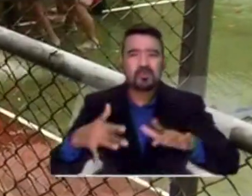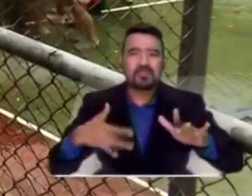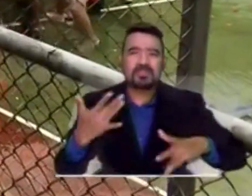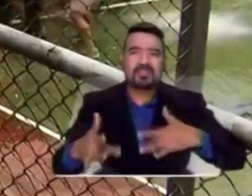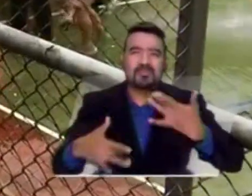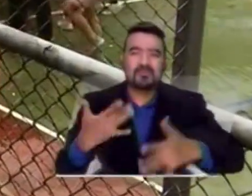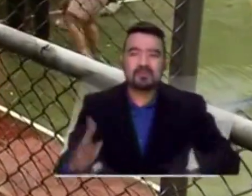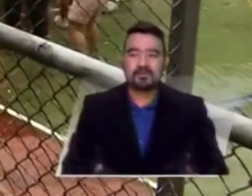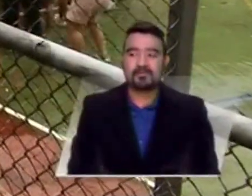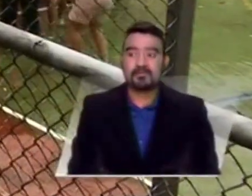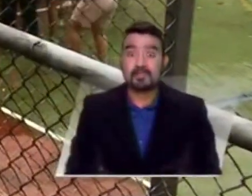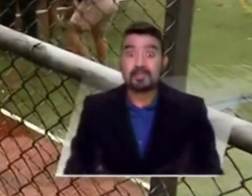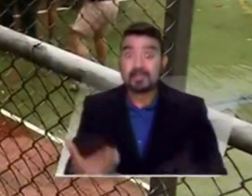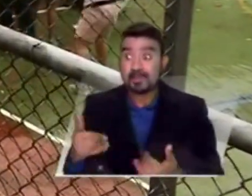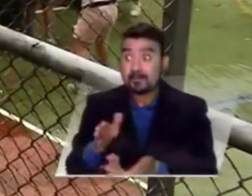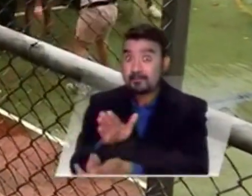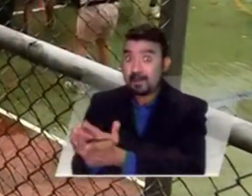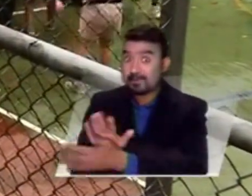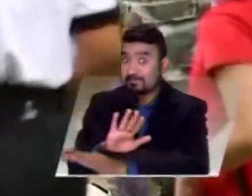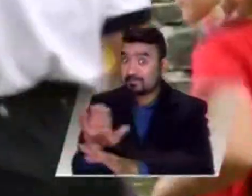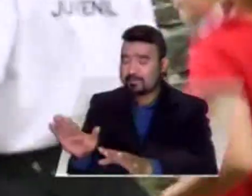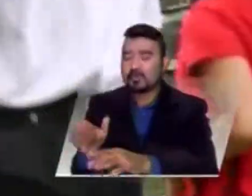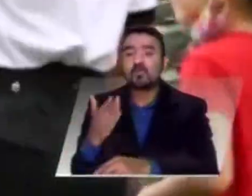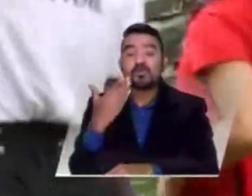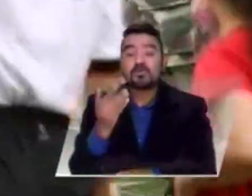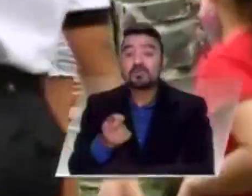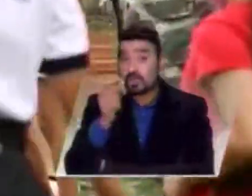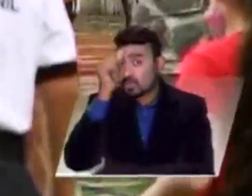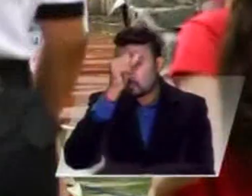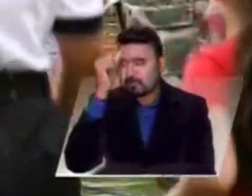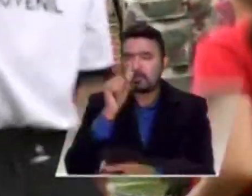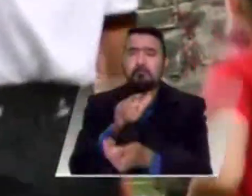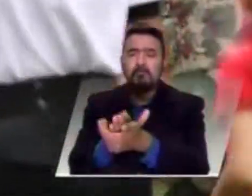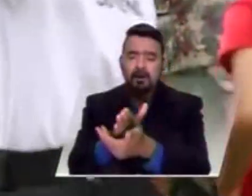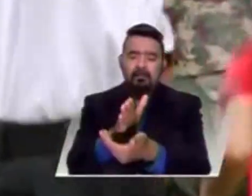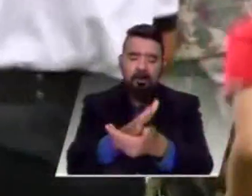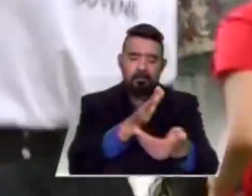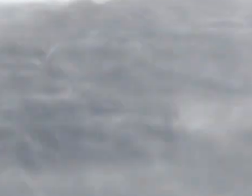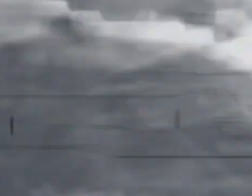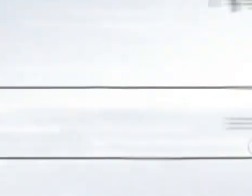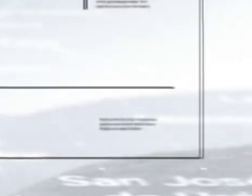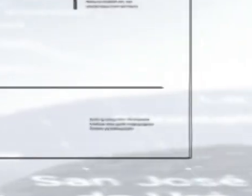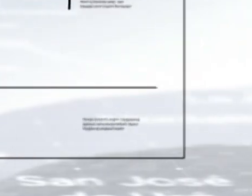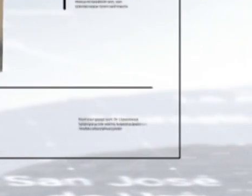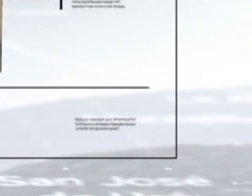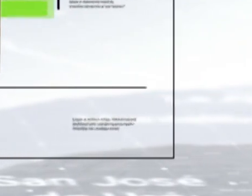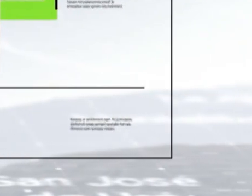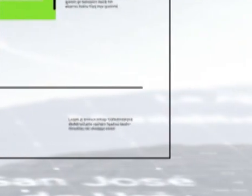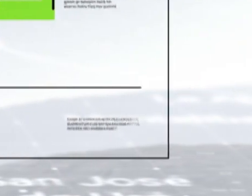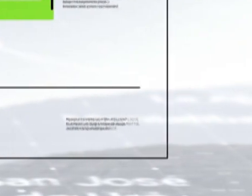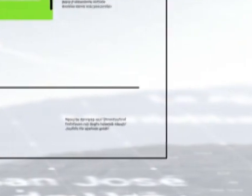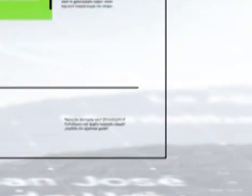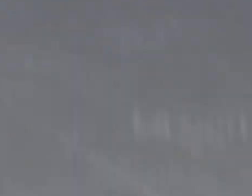caravana terminará este domingo recorriendo algunos lugares de Medellín y municipios del sur del Valle de Aburrá.